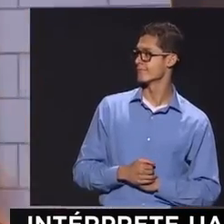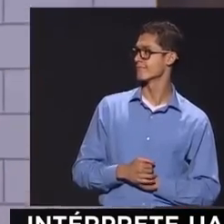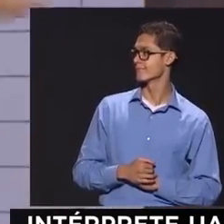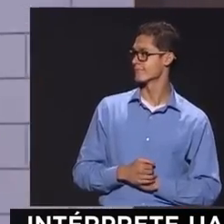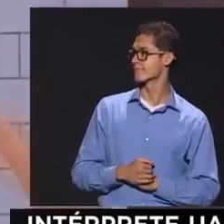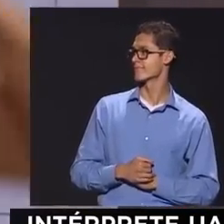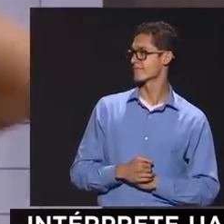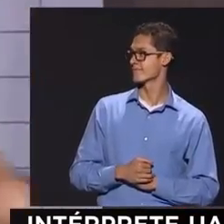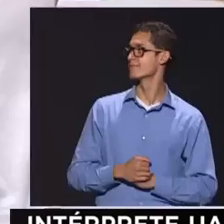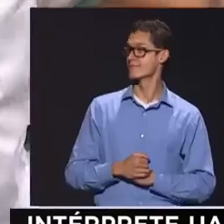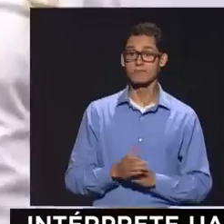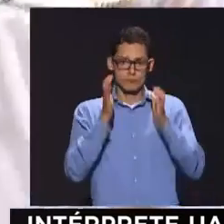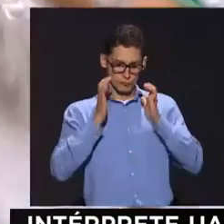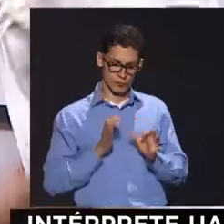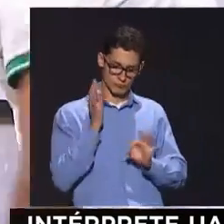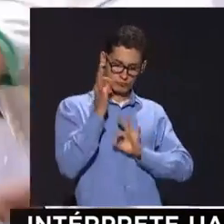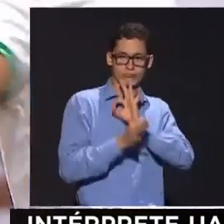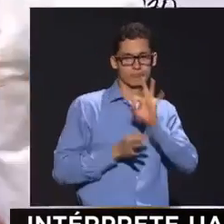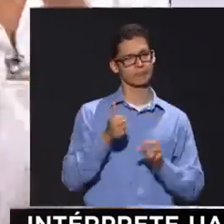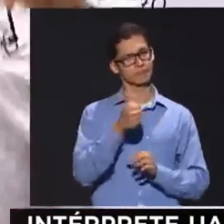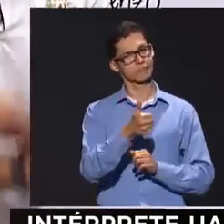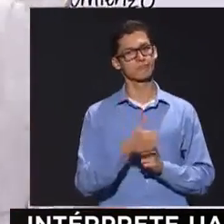y añade